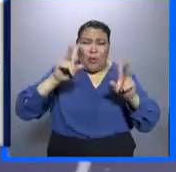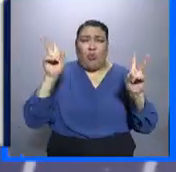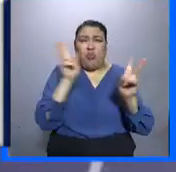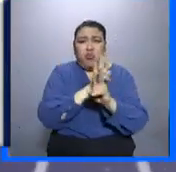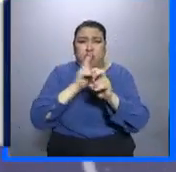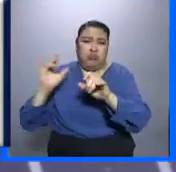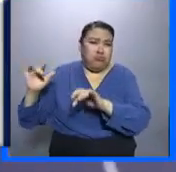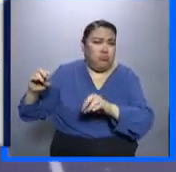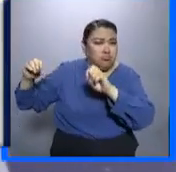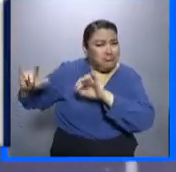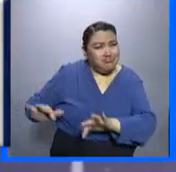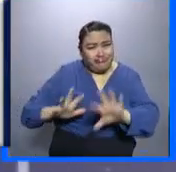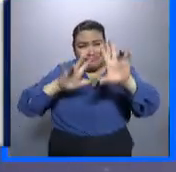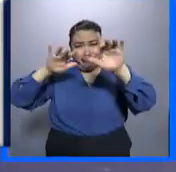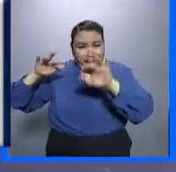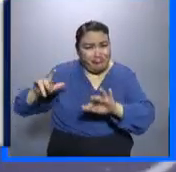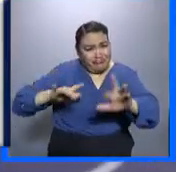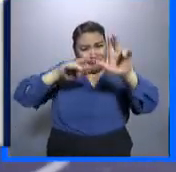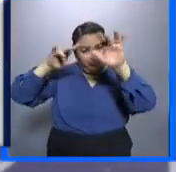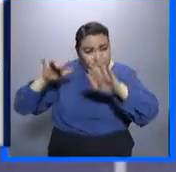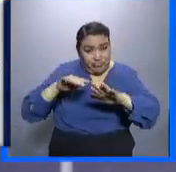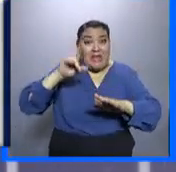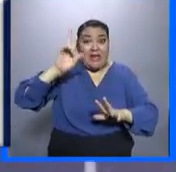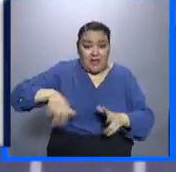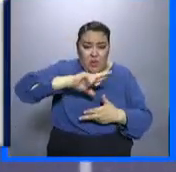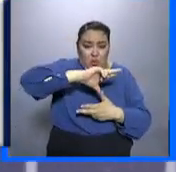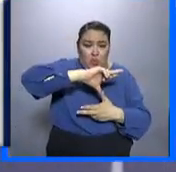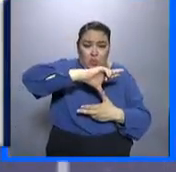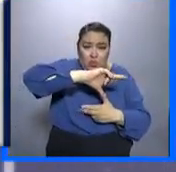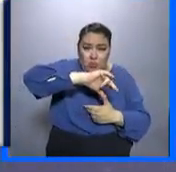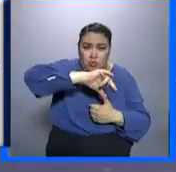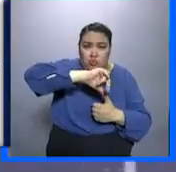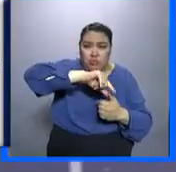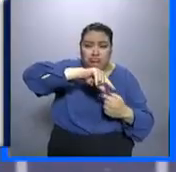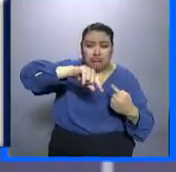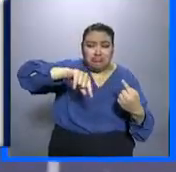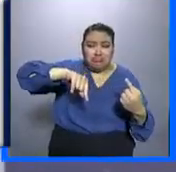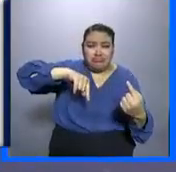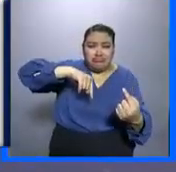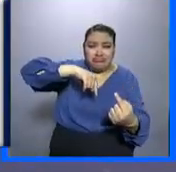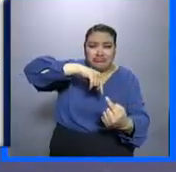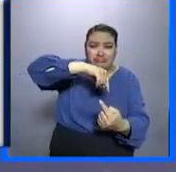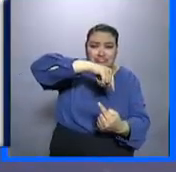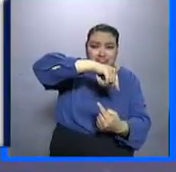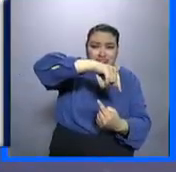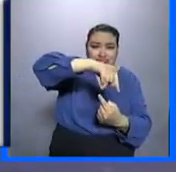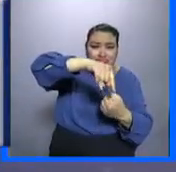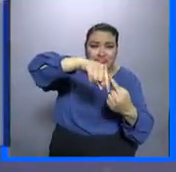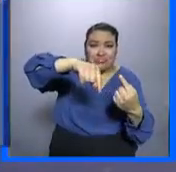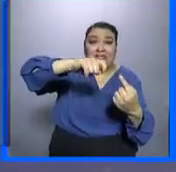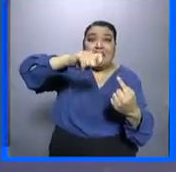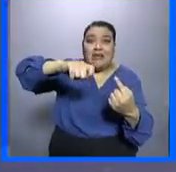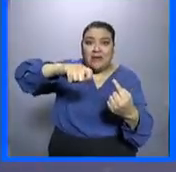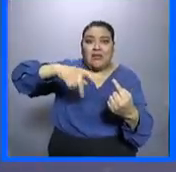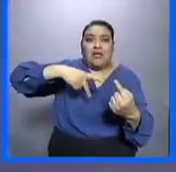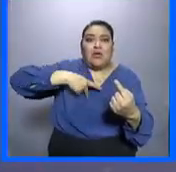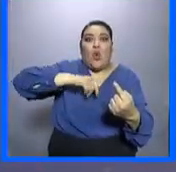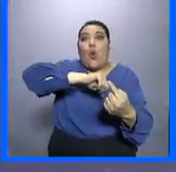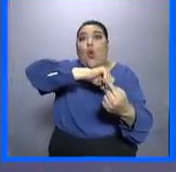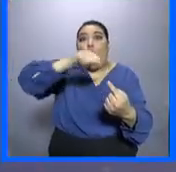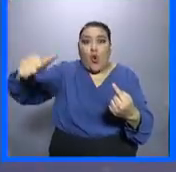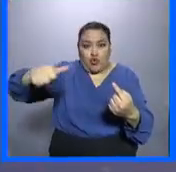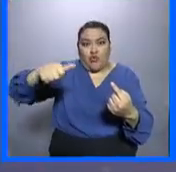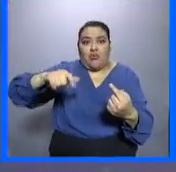y mareas altas. Indicaron que el ciclón se mueve lentamente, lo que contrasta con mayores velocidades de desplazamiento de